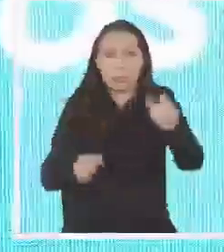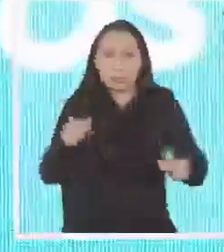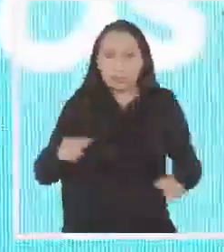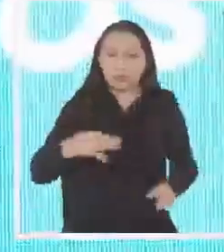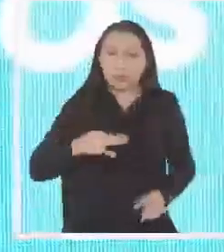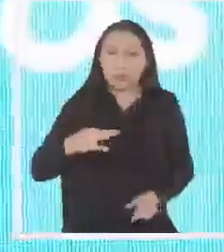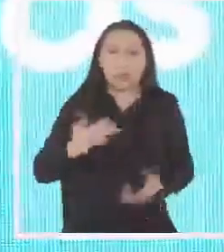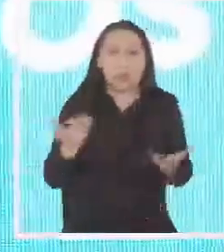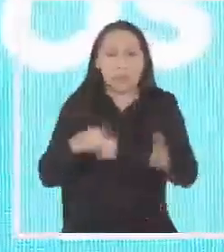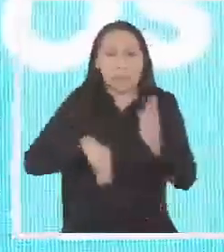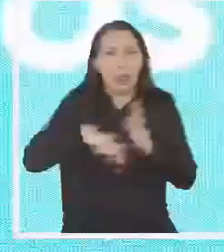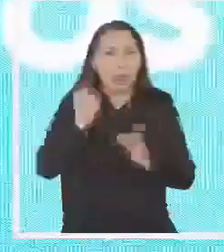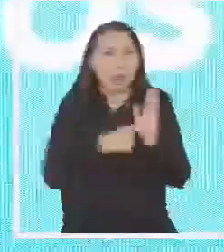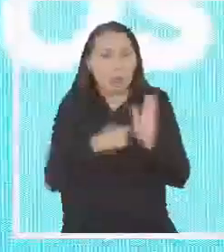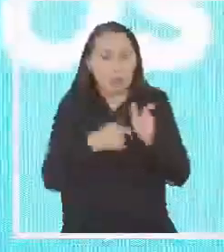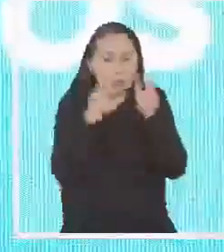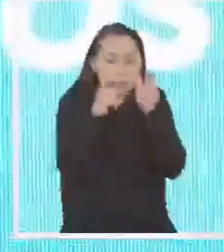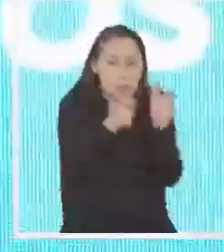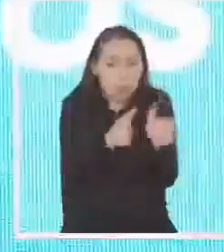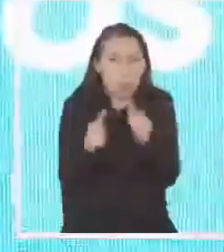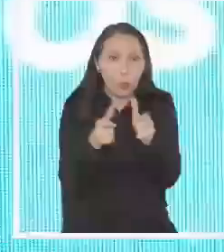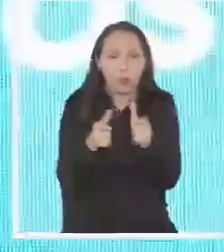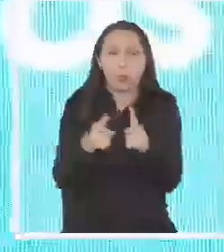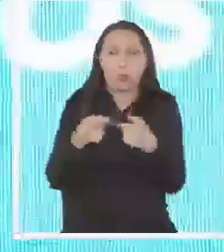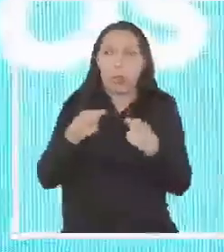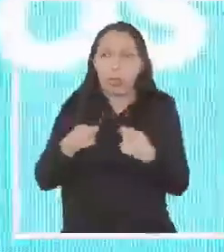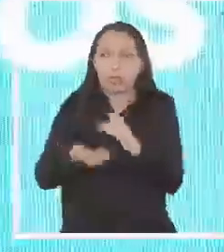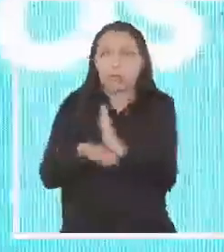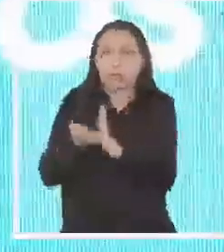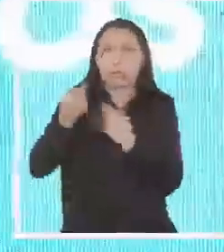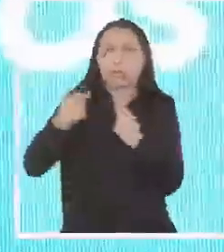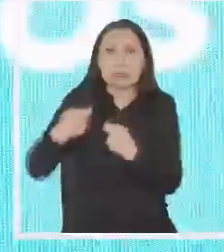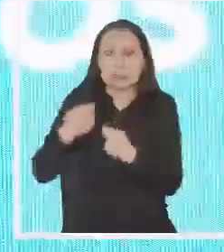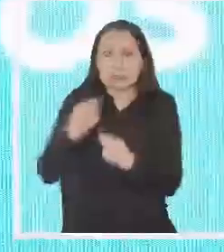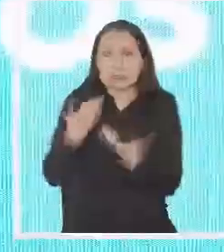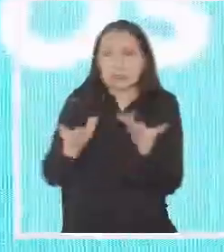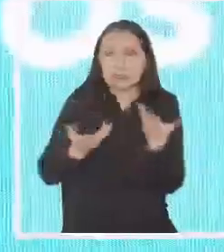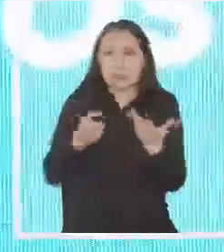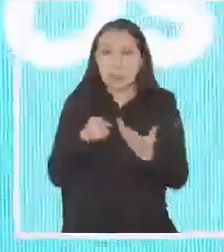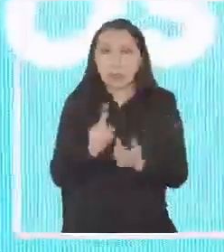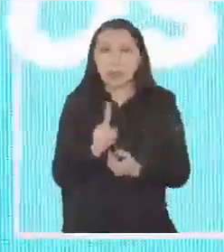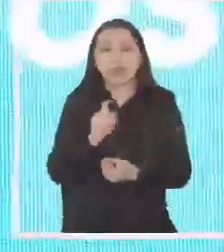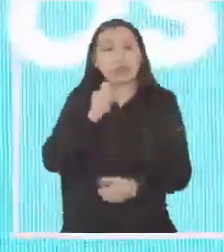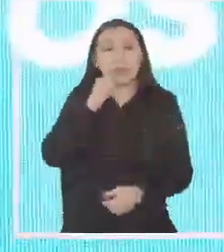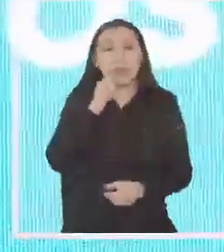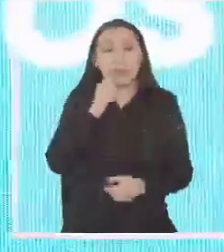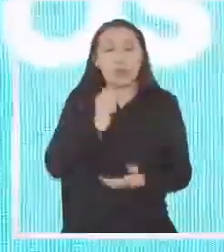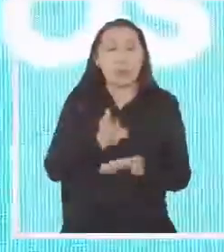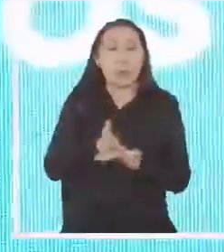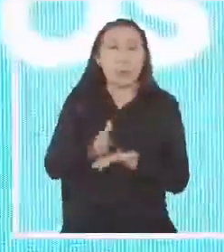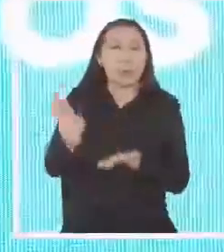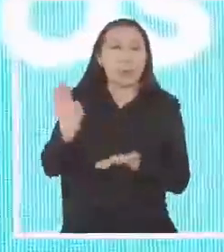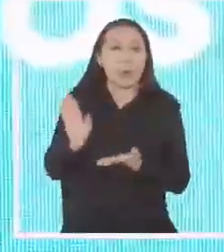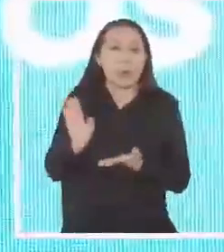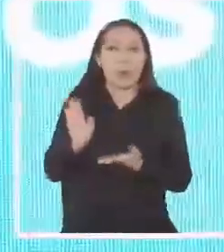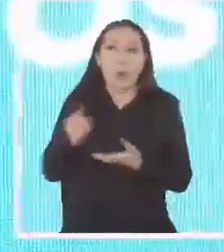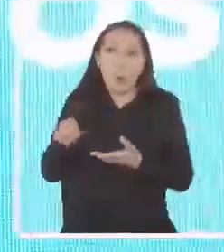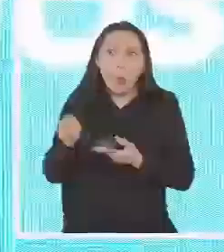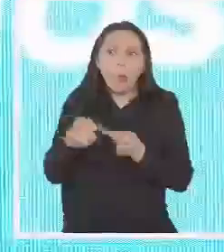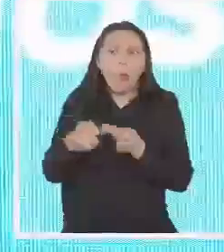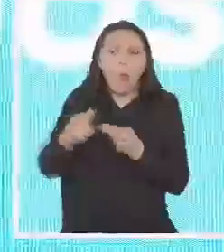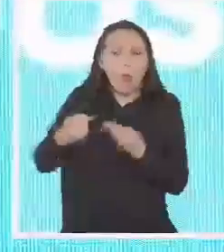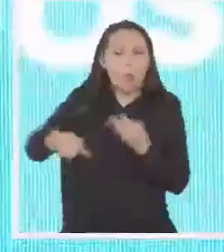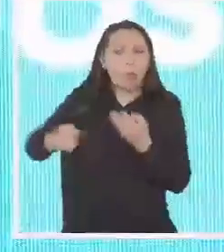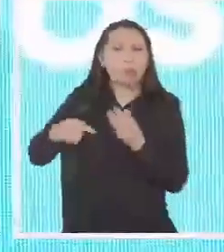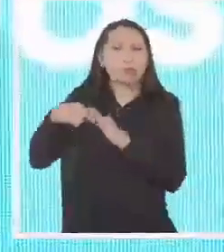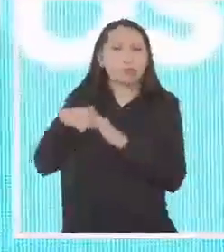en la seguridad y en enfrentar el alza del costo de la vida. Eso no quita que hay demandas que